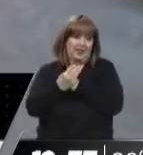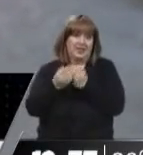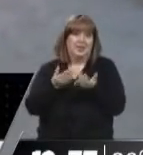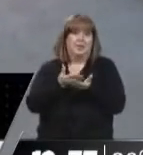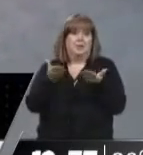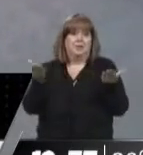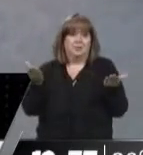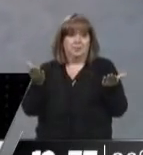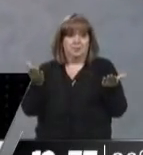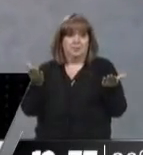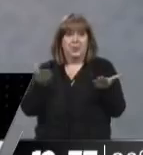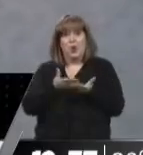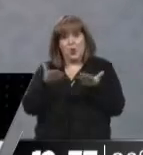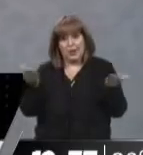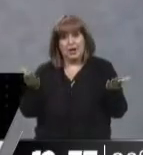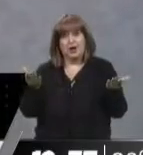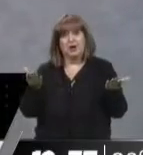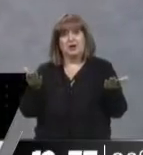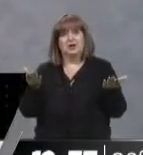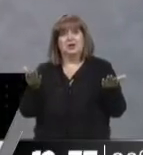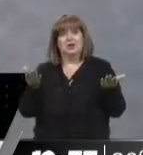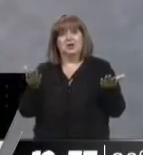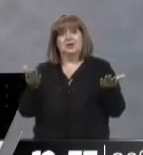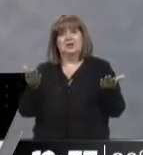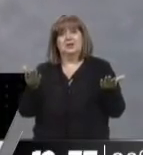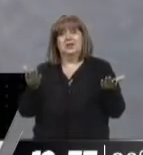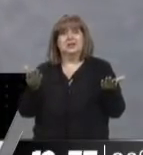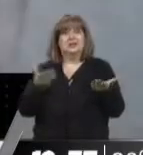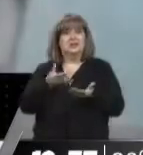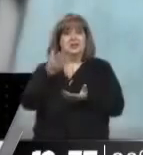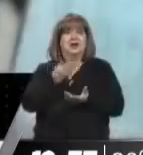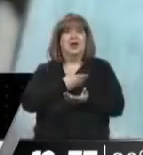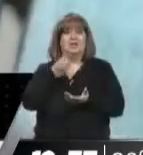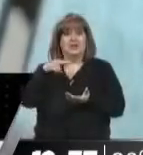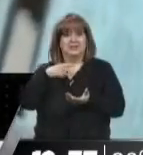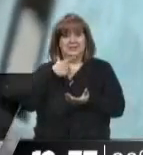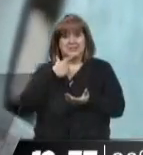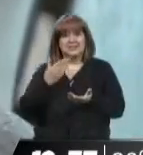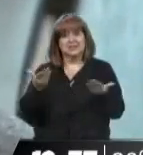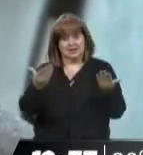del público, de los fans de Marciano, de los enanitos.